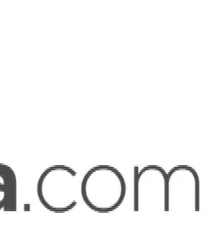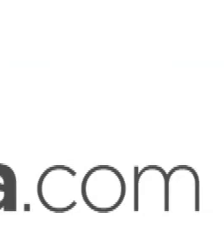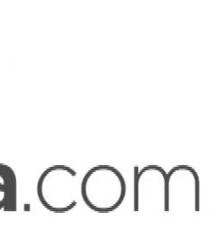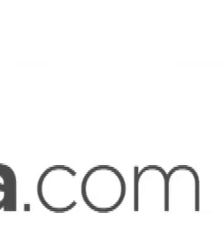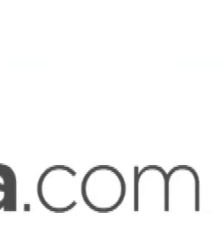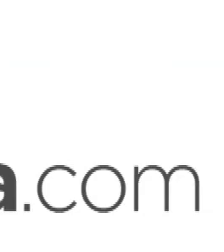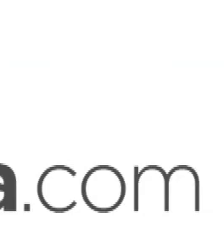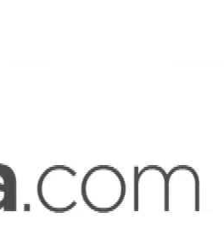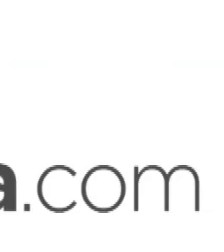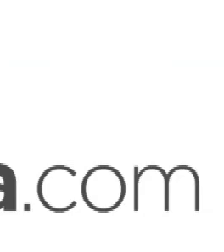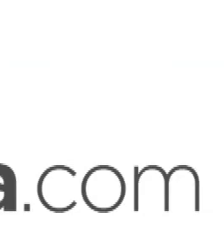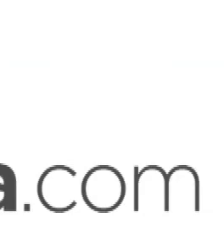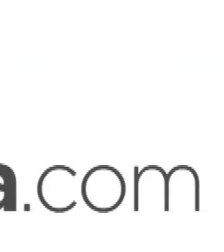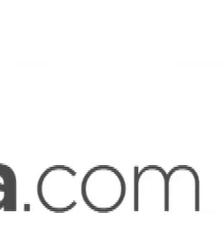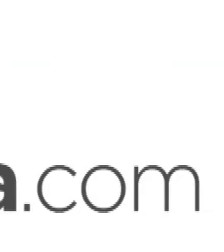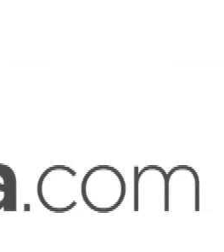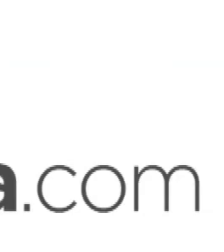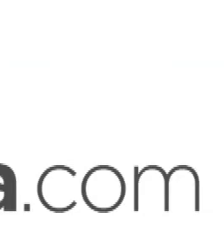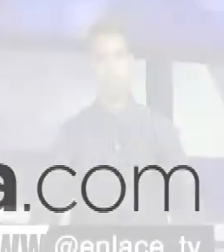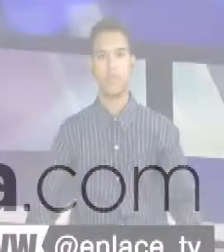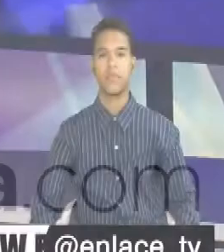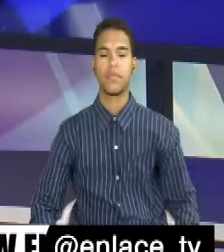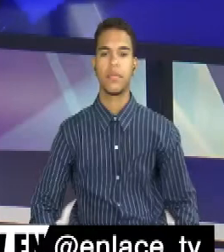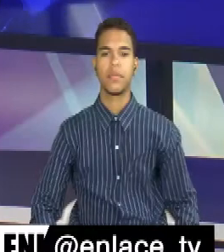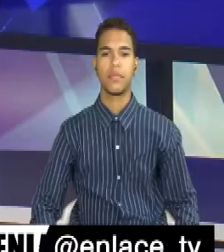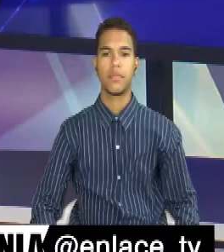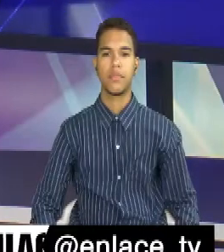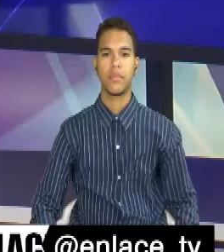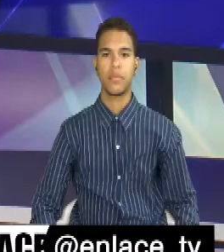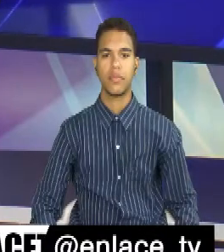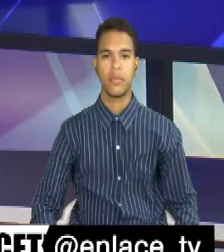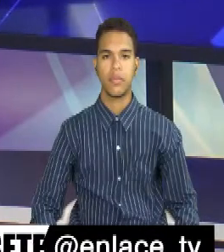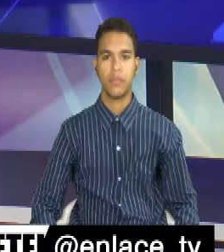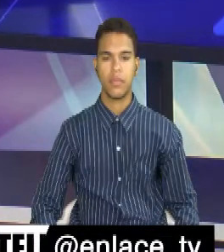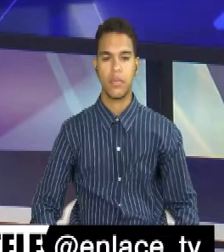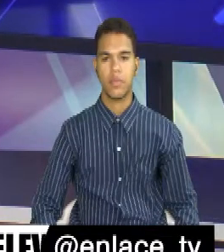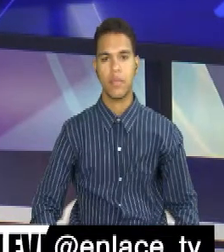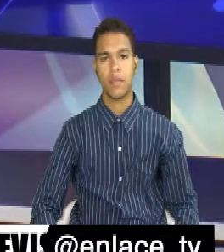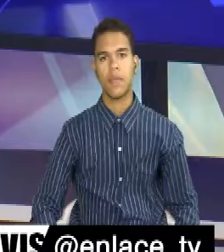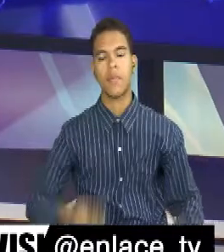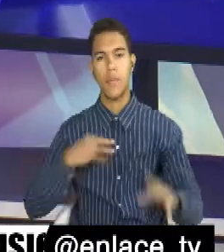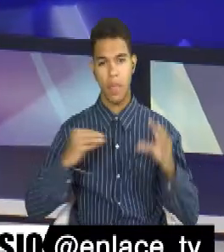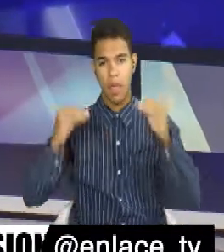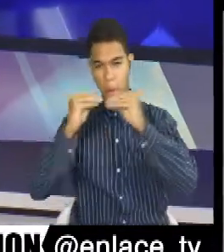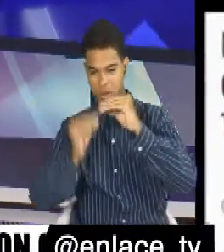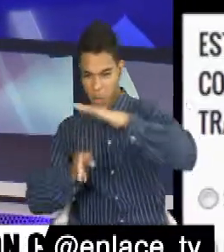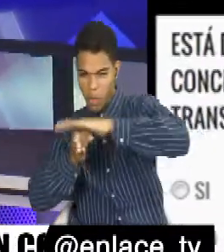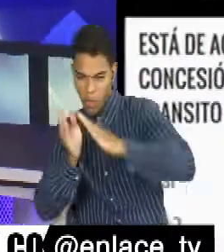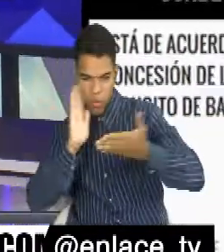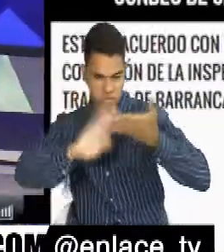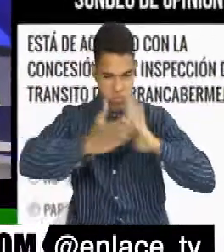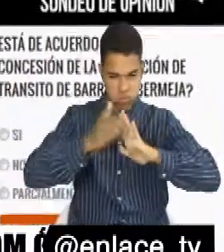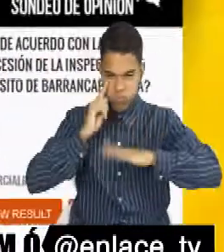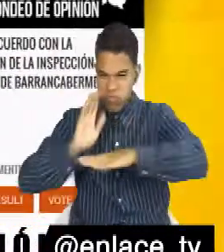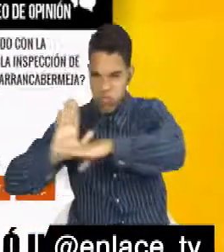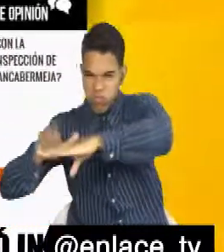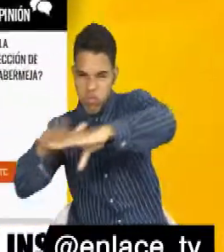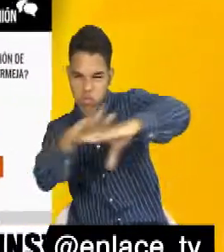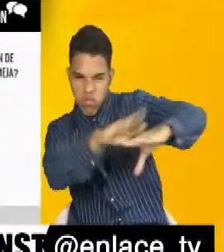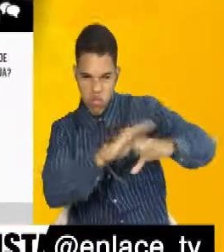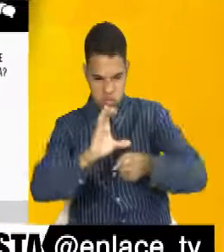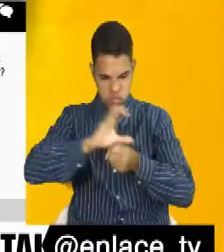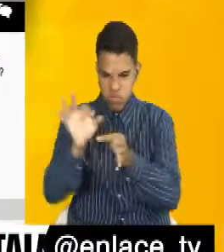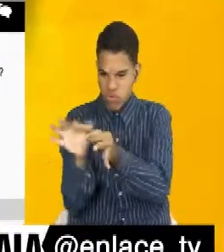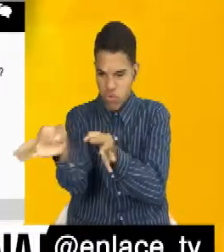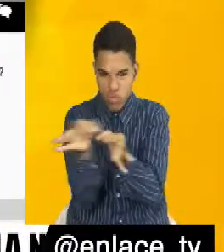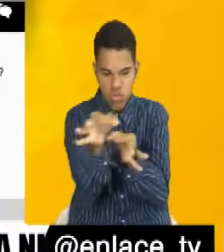teléfono 601-0547. Y seguimos llevando a nuestra comunidad el acontecer de la ciudad y de la región. Estas